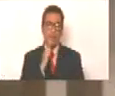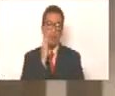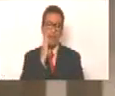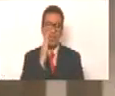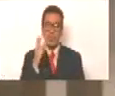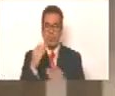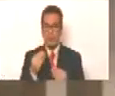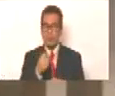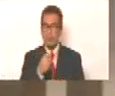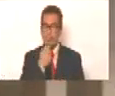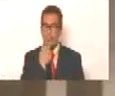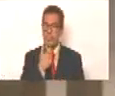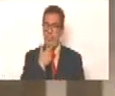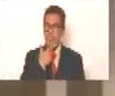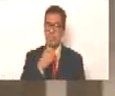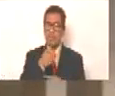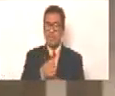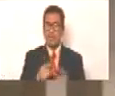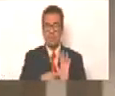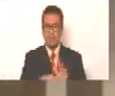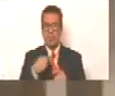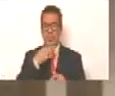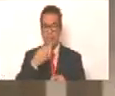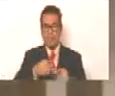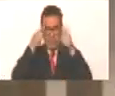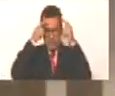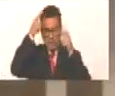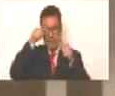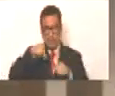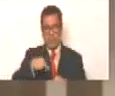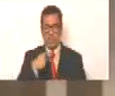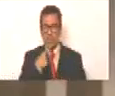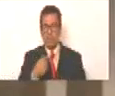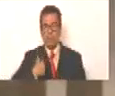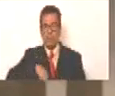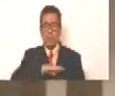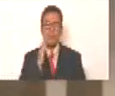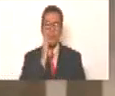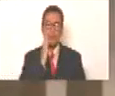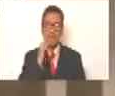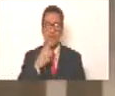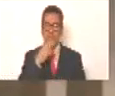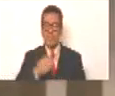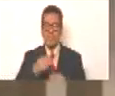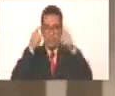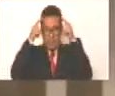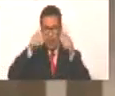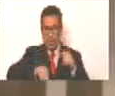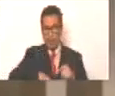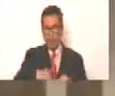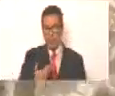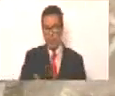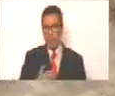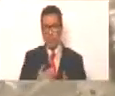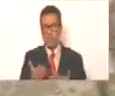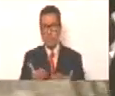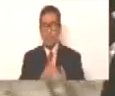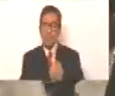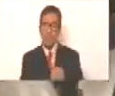hermosa intervención. Eso era Chávez, lo que hoy expresaba nuestra madre aquí. Chávez fue capaz de llenarnos de amor,